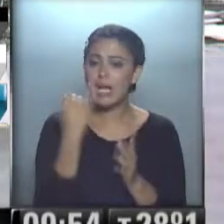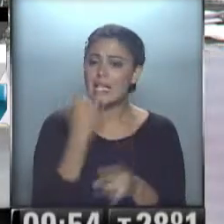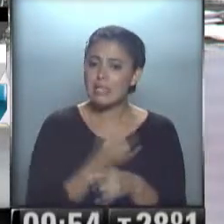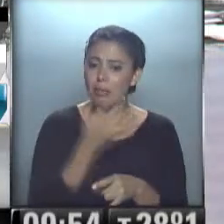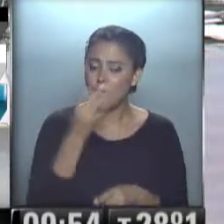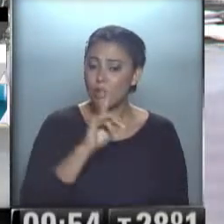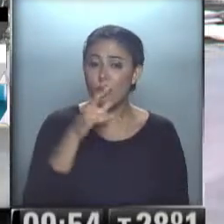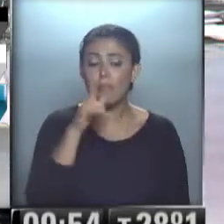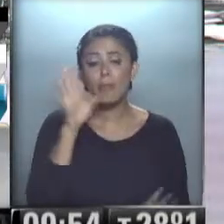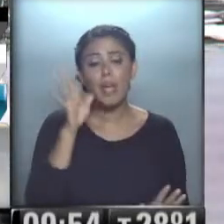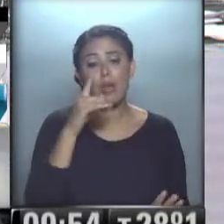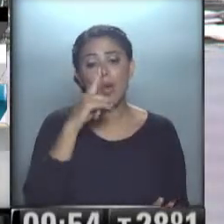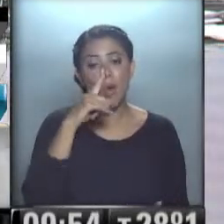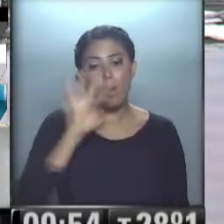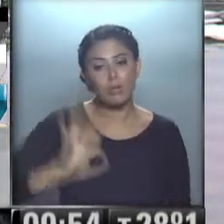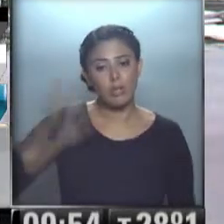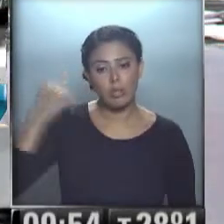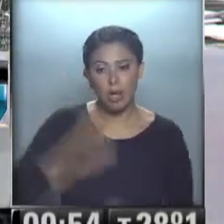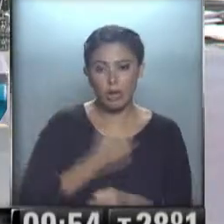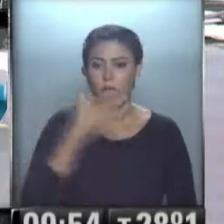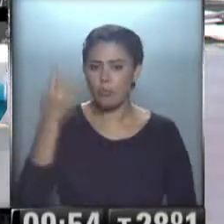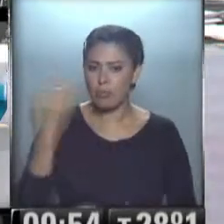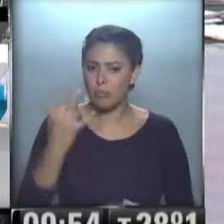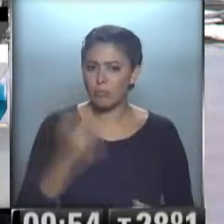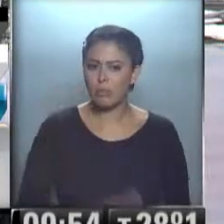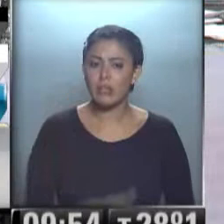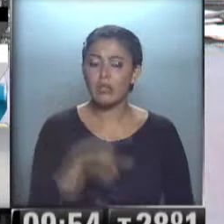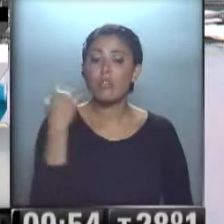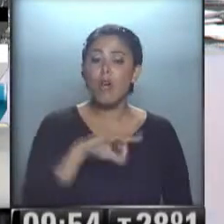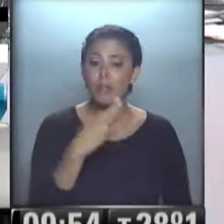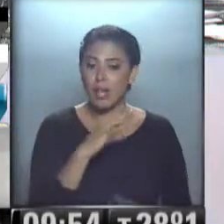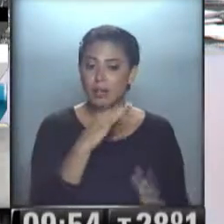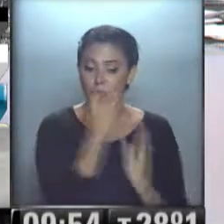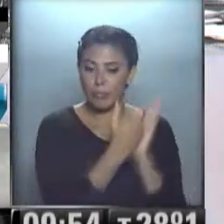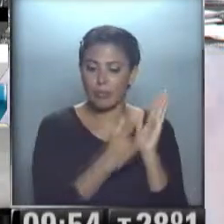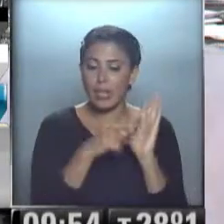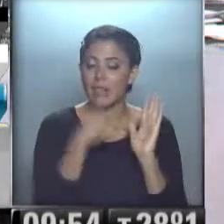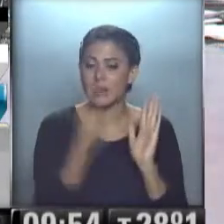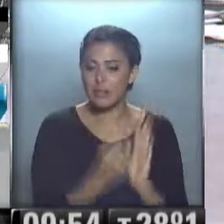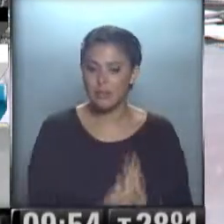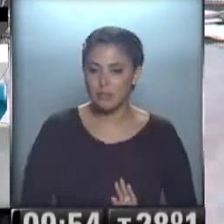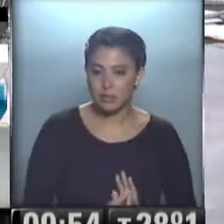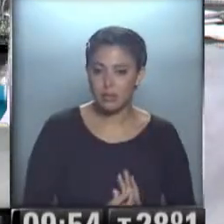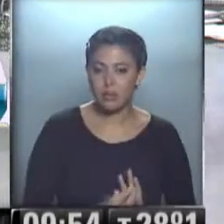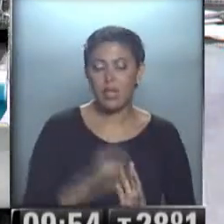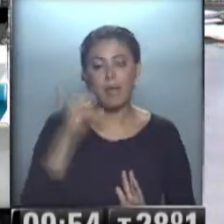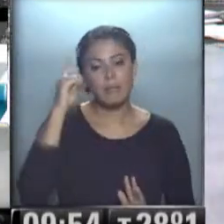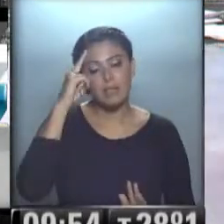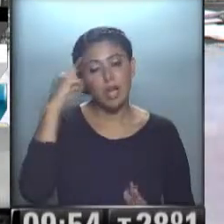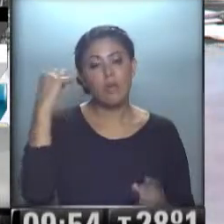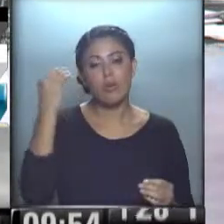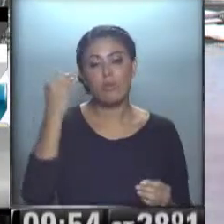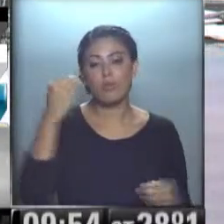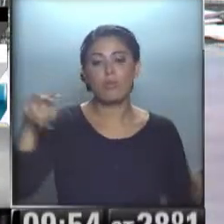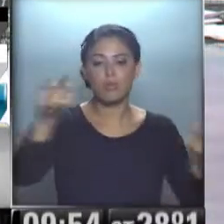pero ahora está últimamente los últimos años se está cumpliendo el banco central con esta obligación y entre ellas marca un pronóstico de superávit